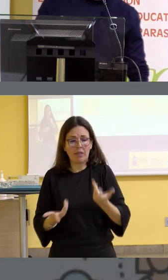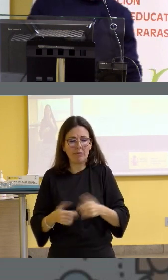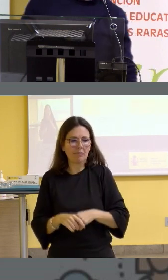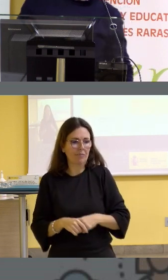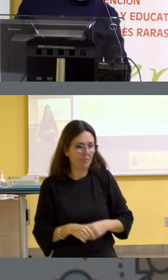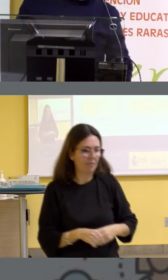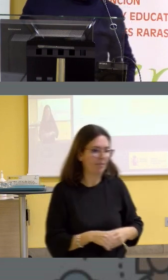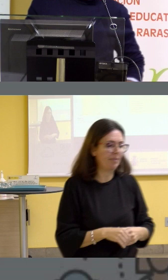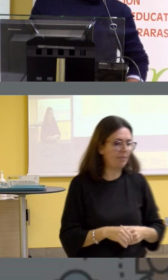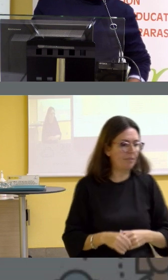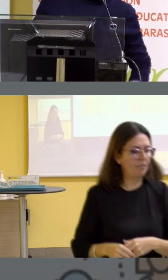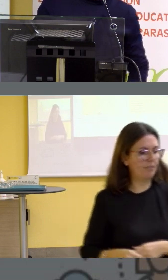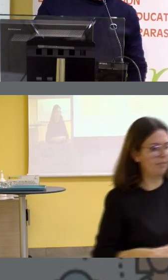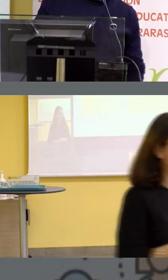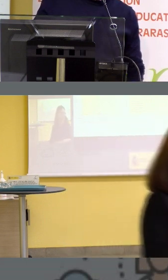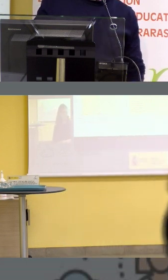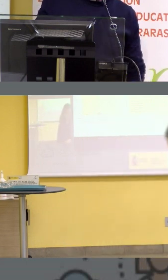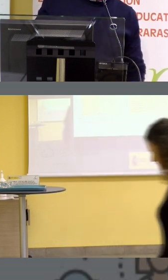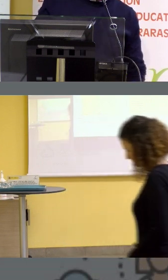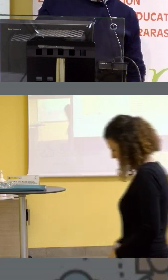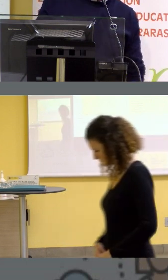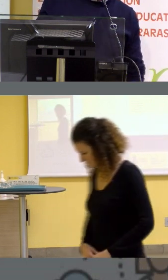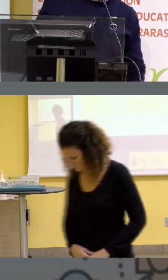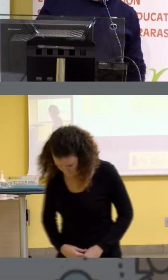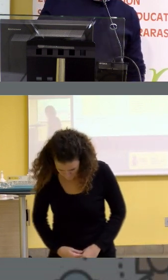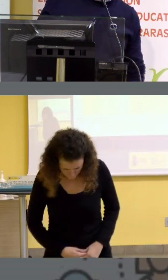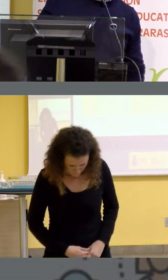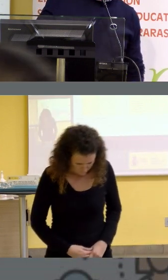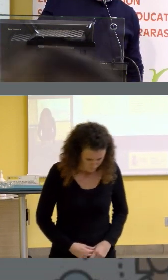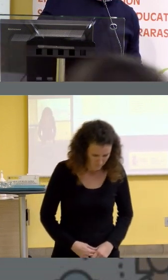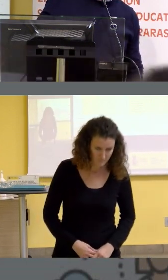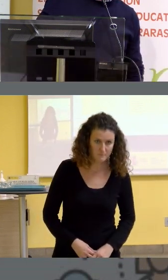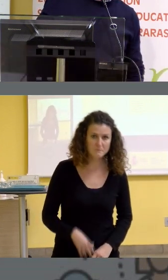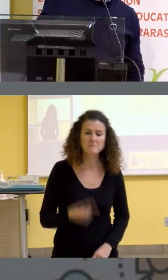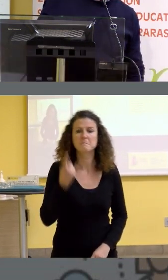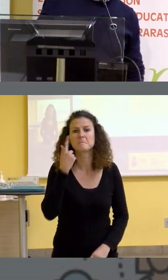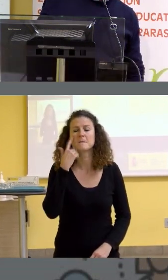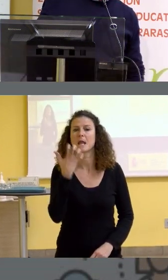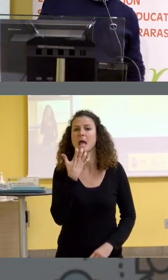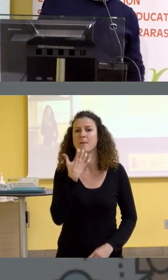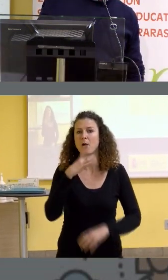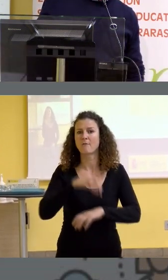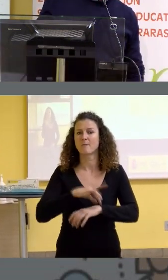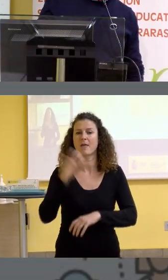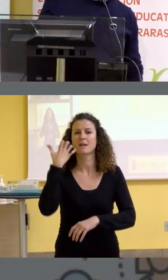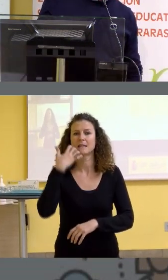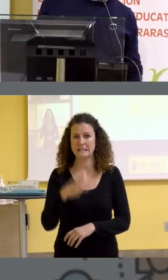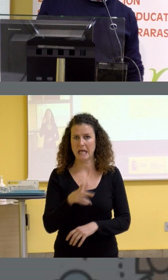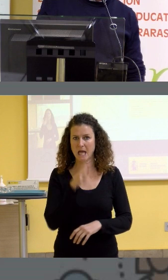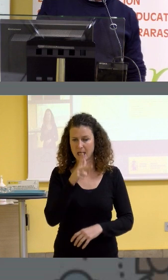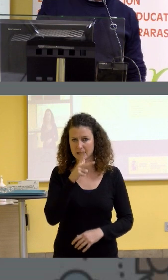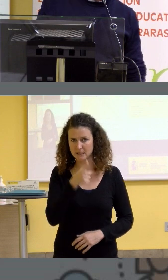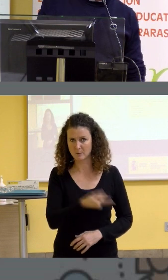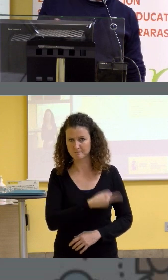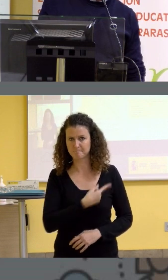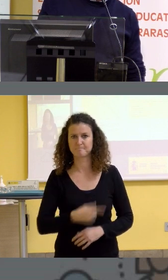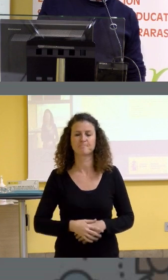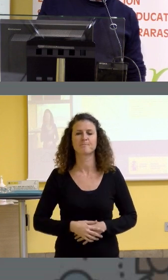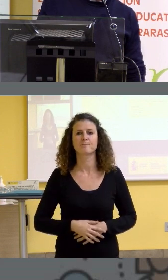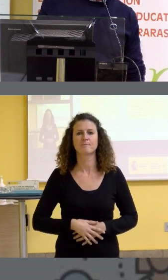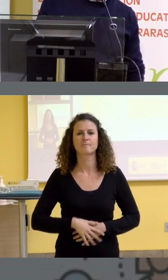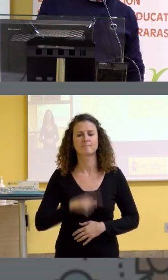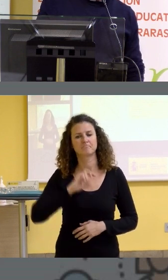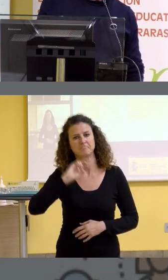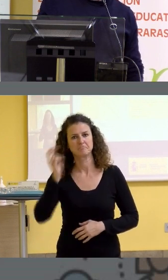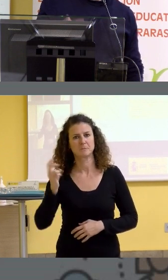Pero independientemente de lo que observemos, fijaros en este otro ejemplo, esto es la enfermedad de Huntington, en el otro caso es enfermedad de